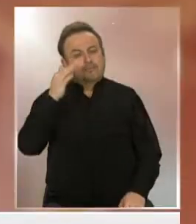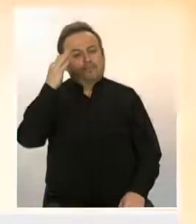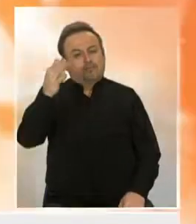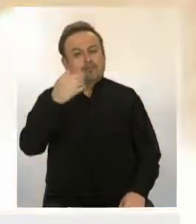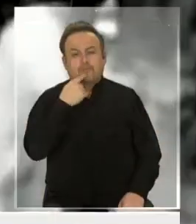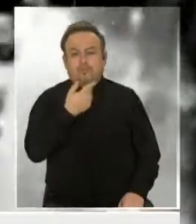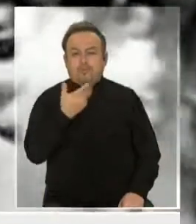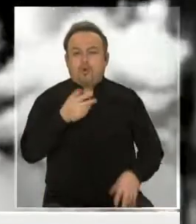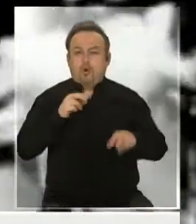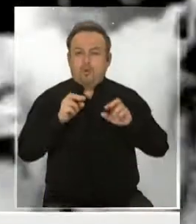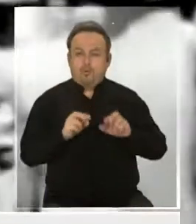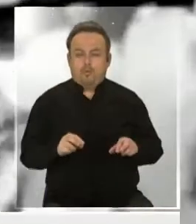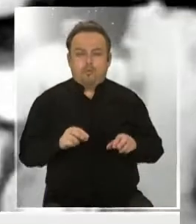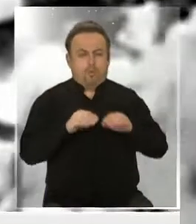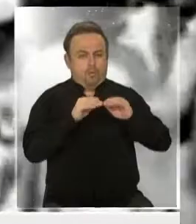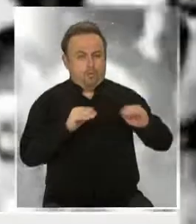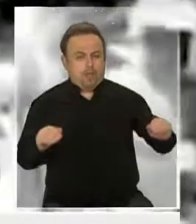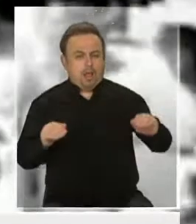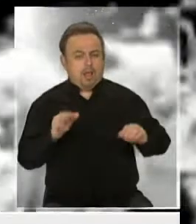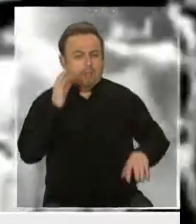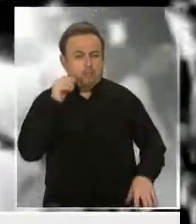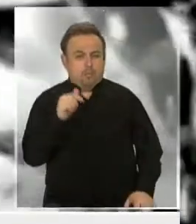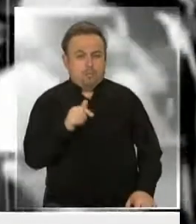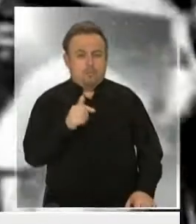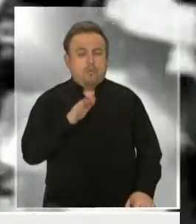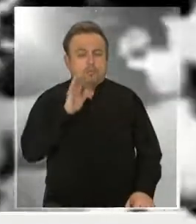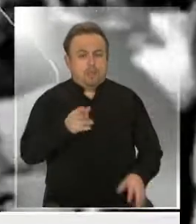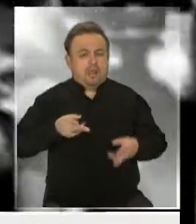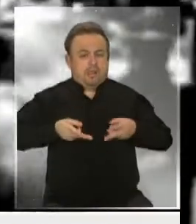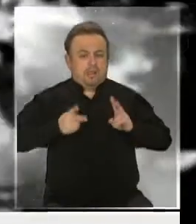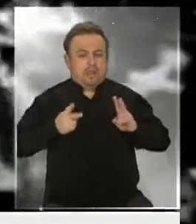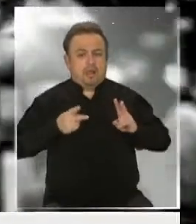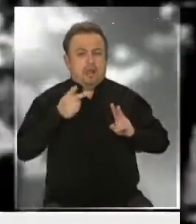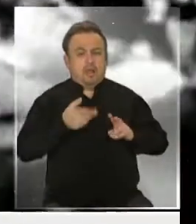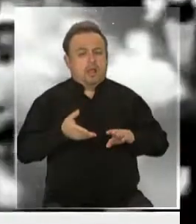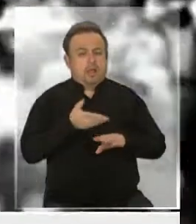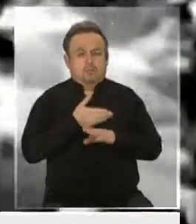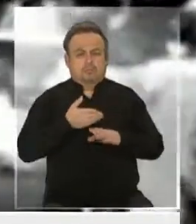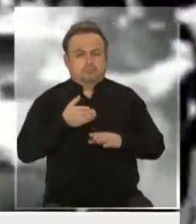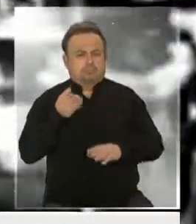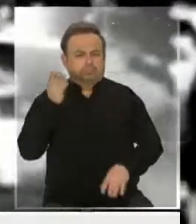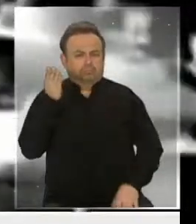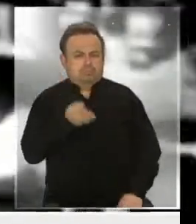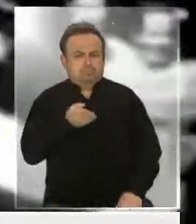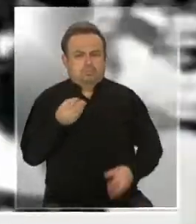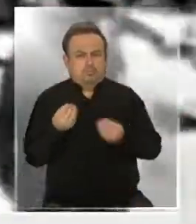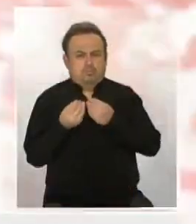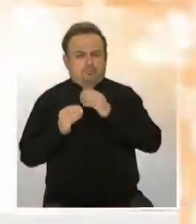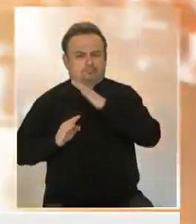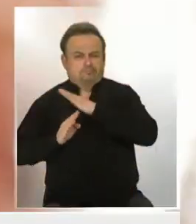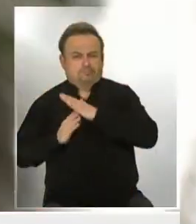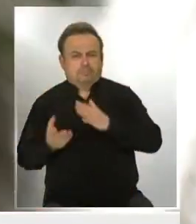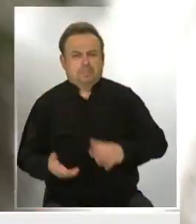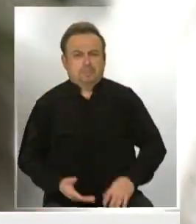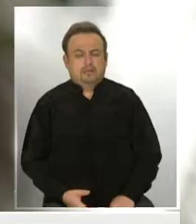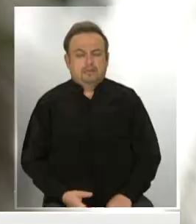que hablaba de oportunidad y equidad para las mujeres, cuyos derechos eran muy restringidos.